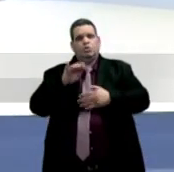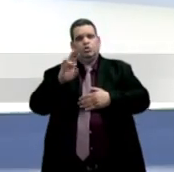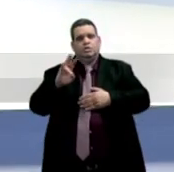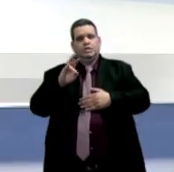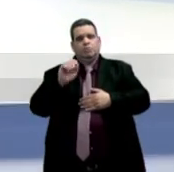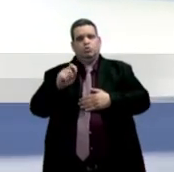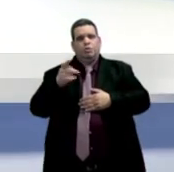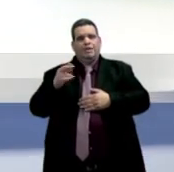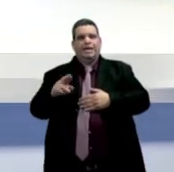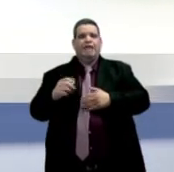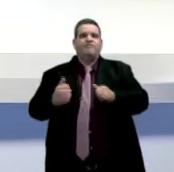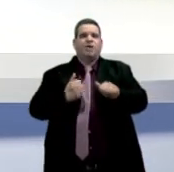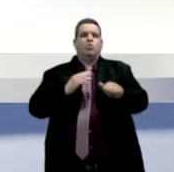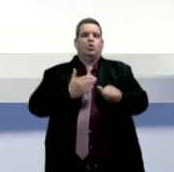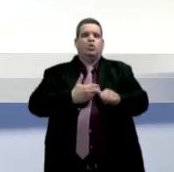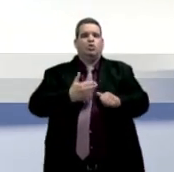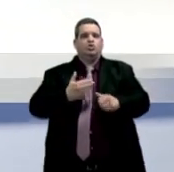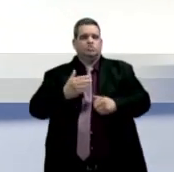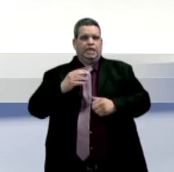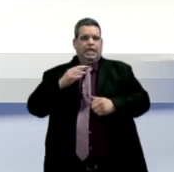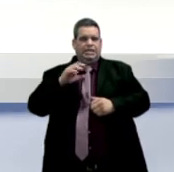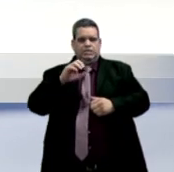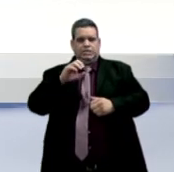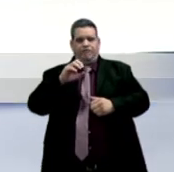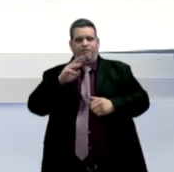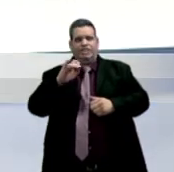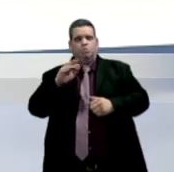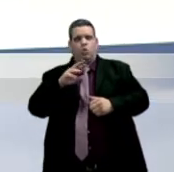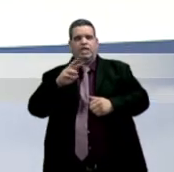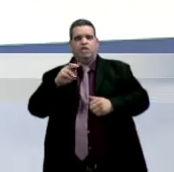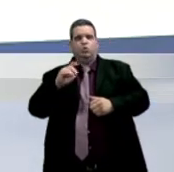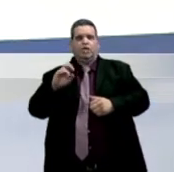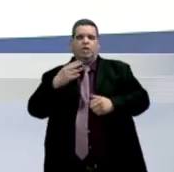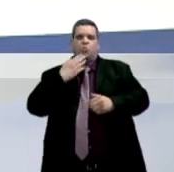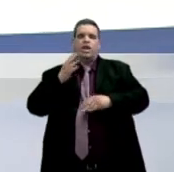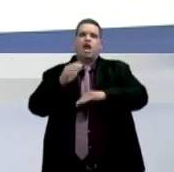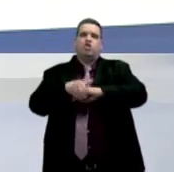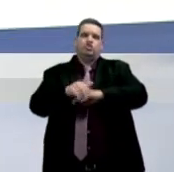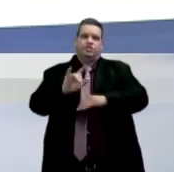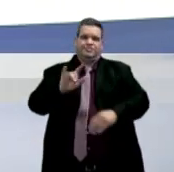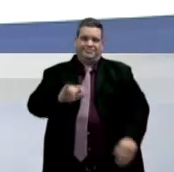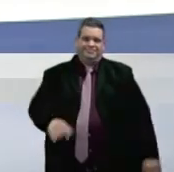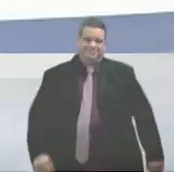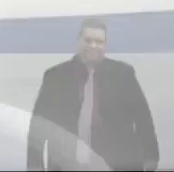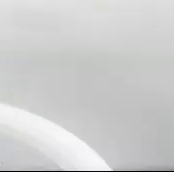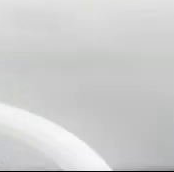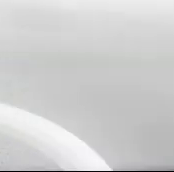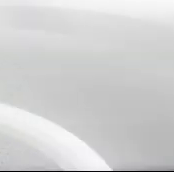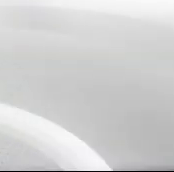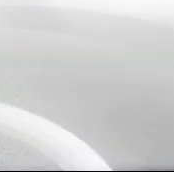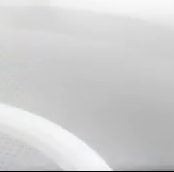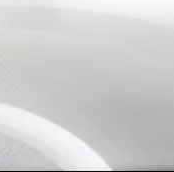noticias247.pr y síganos en nuestras redes sociales en Facebook y Twitter. Que tengan todos una noche feliz.